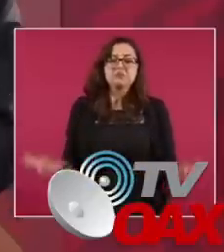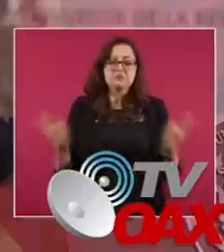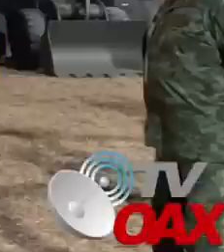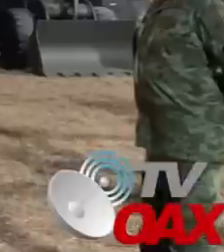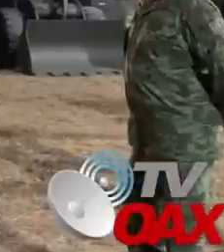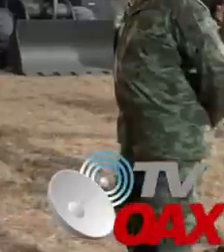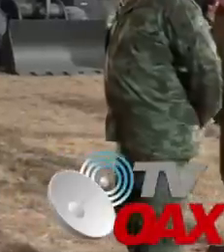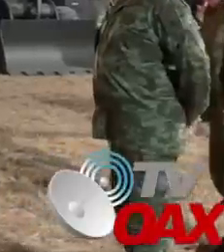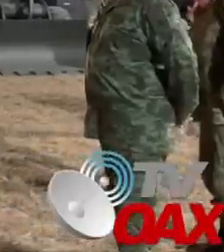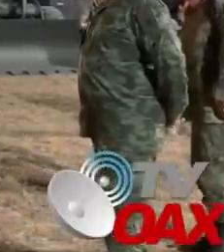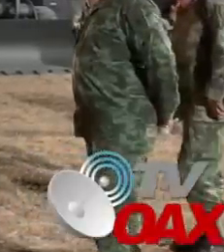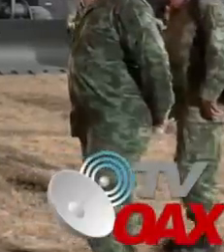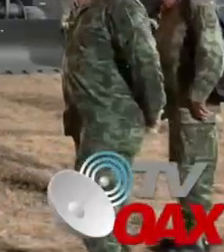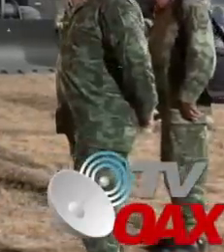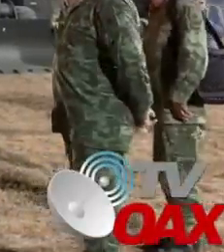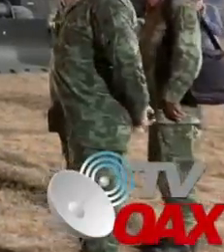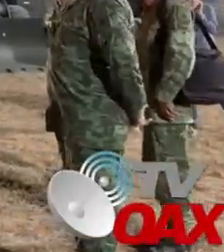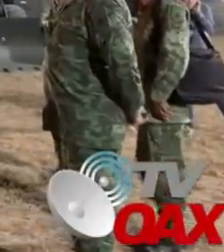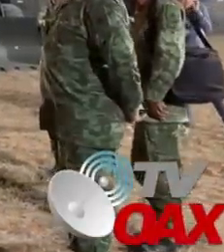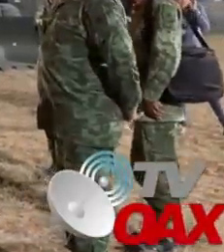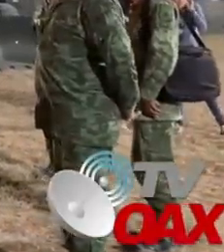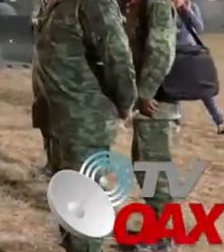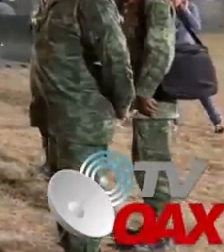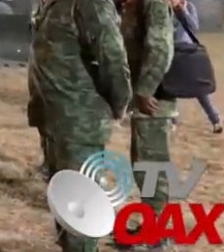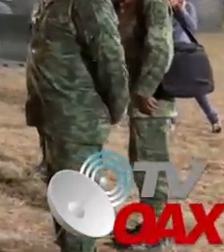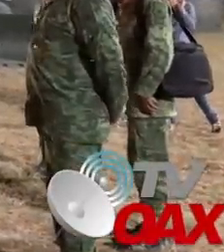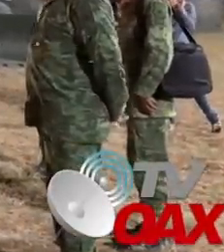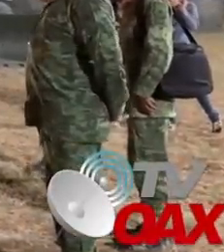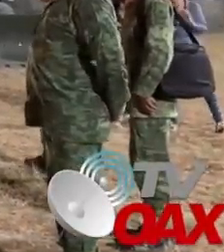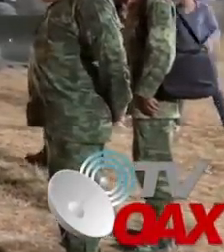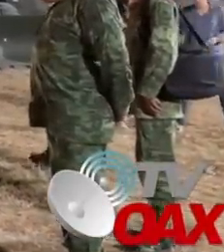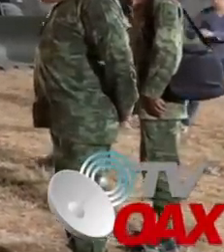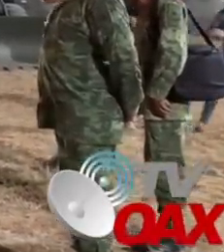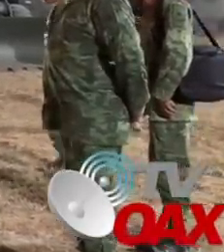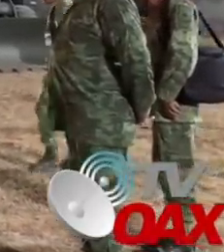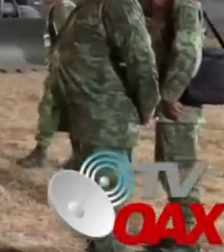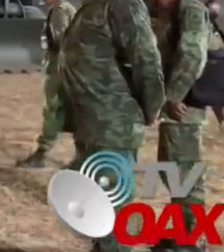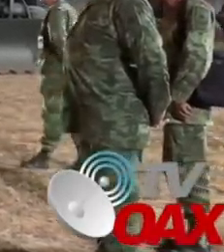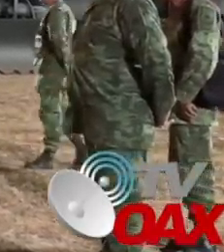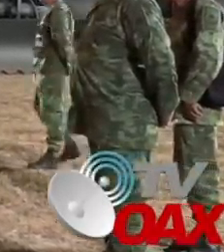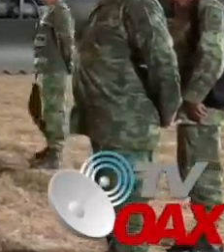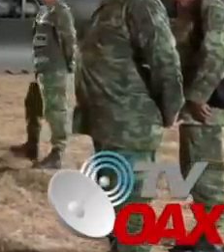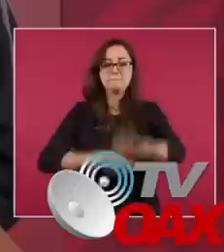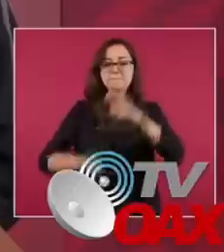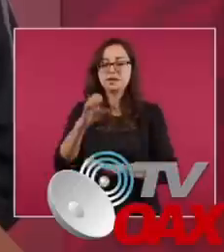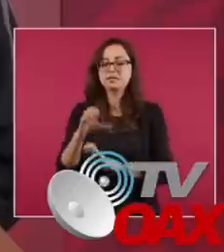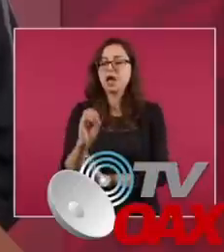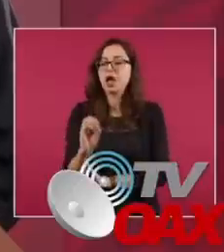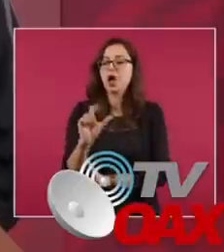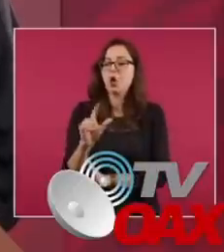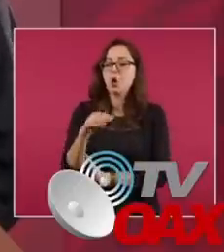esta empresa que se llama Empresa Olmeca Maya Mexica